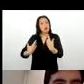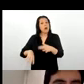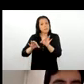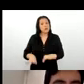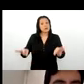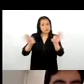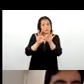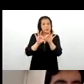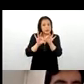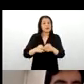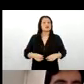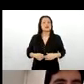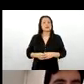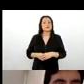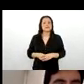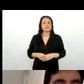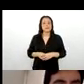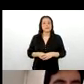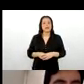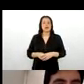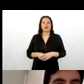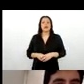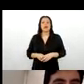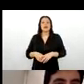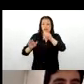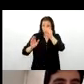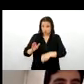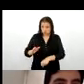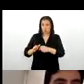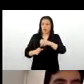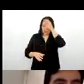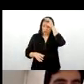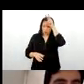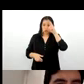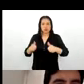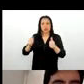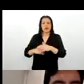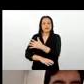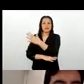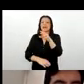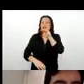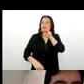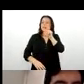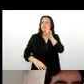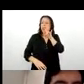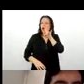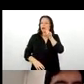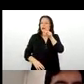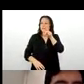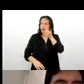sur, en la parte de Cusco, la zona sur, está el Parque Nacional del Manu, y